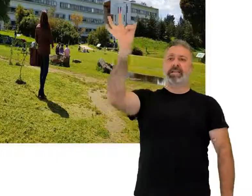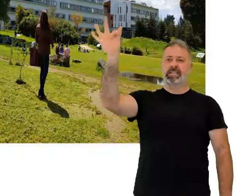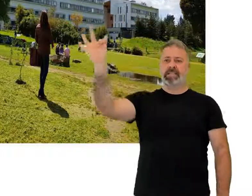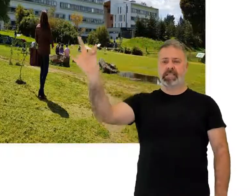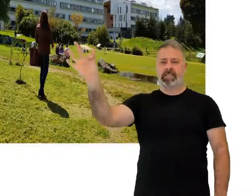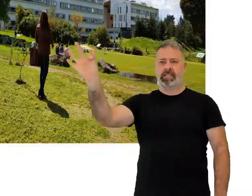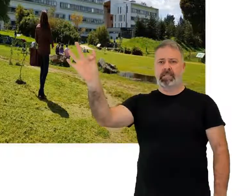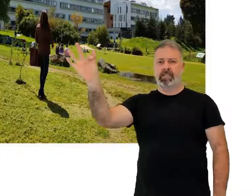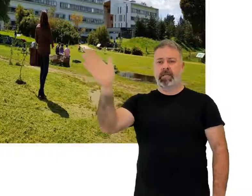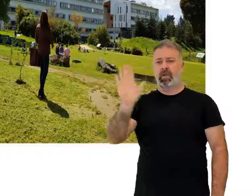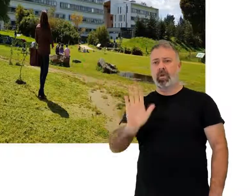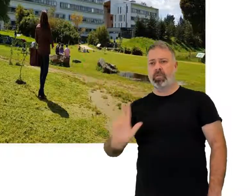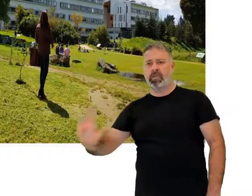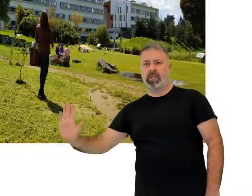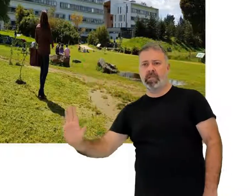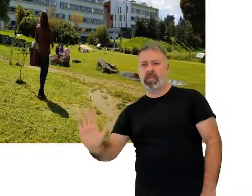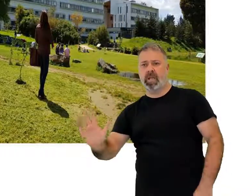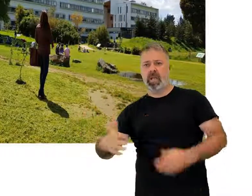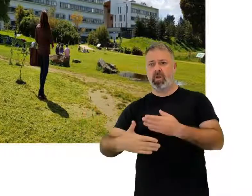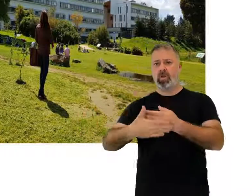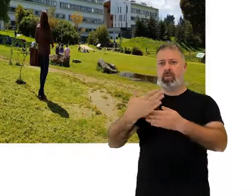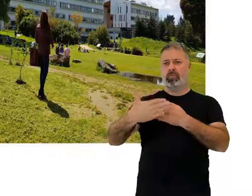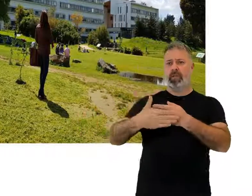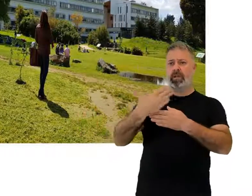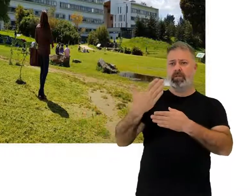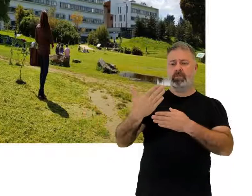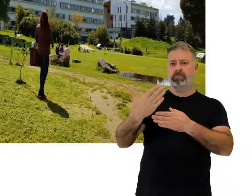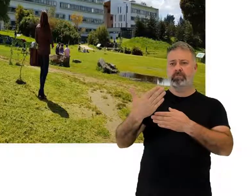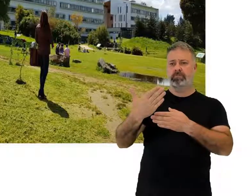lo occidental, con lo moderno.